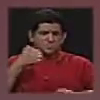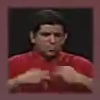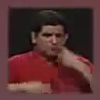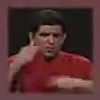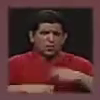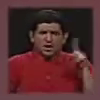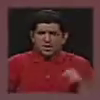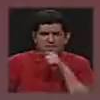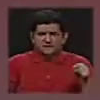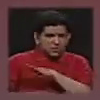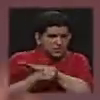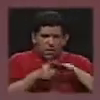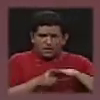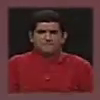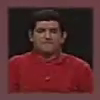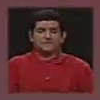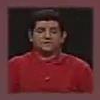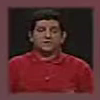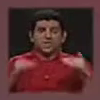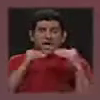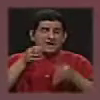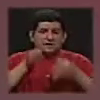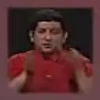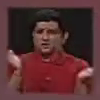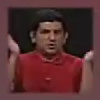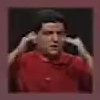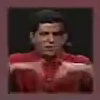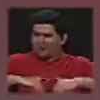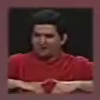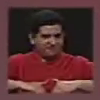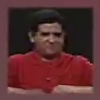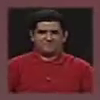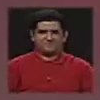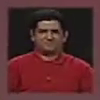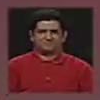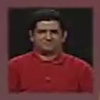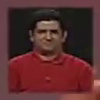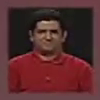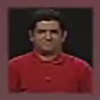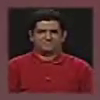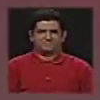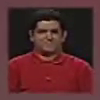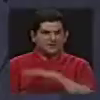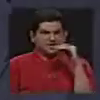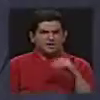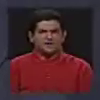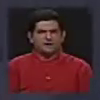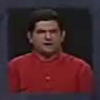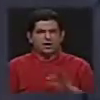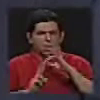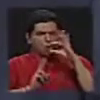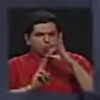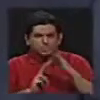absoluto simplemente dentro del marco jurídico no existe. Entonces, ¿Y cuál es el camino y la